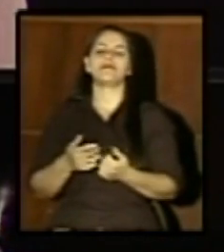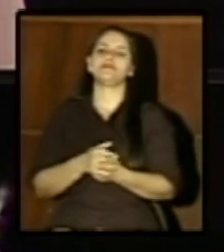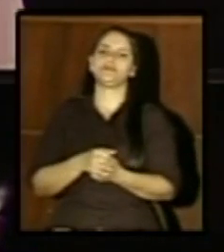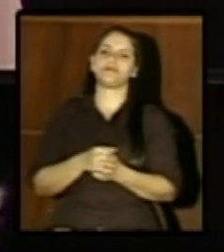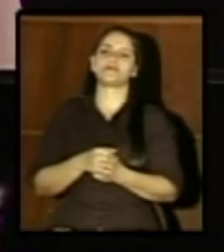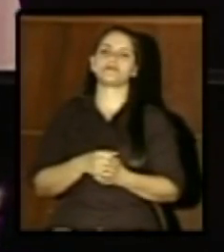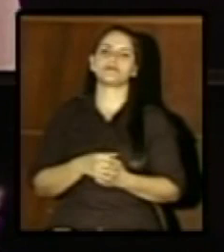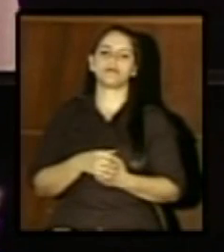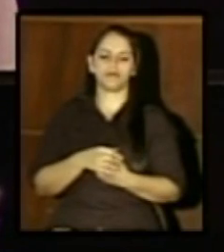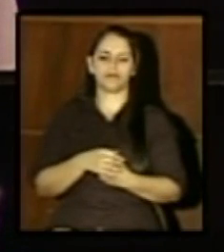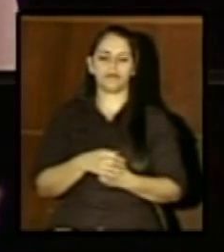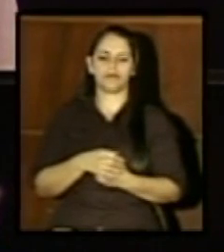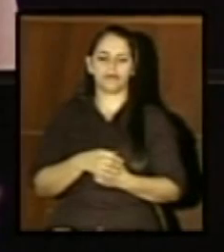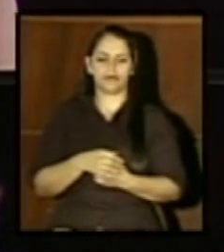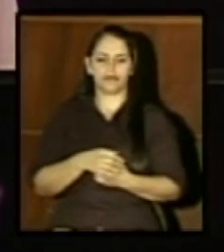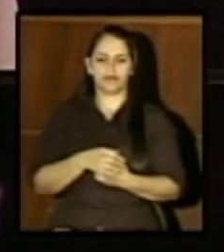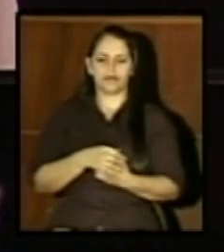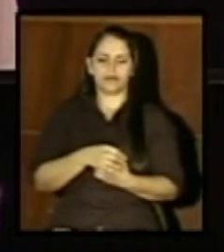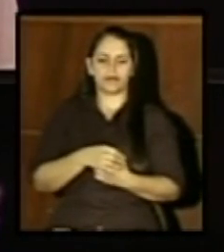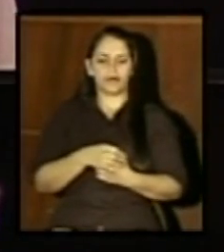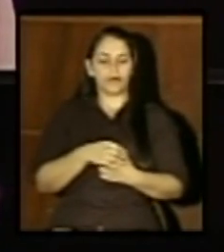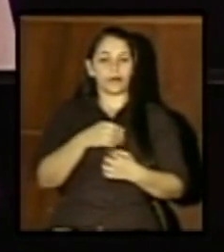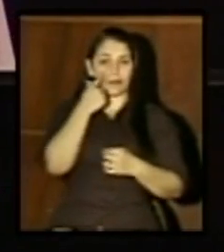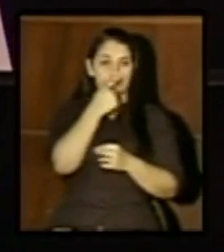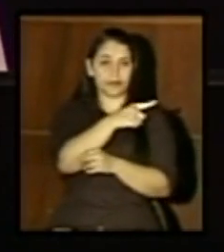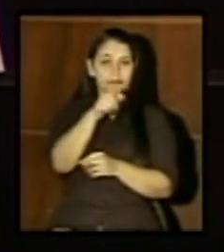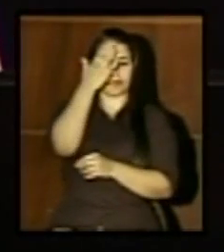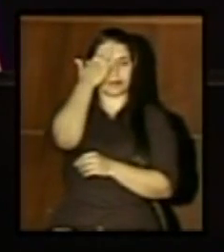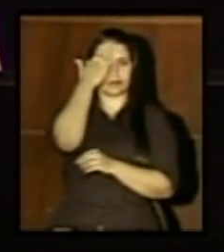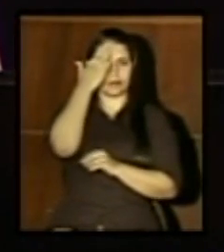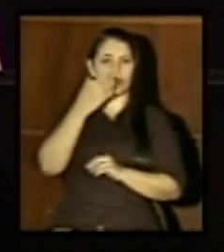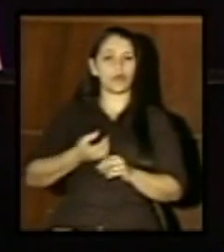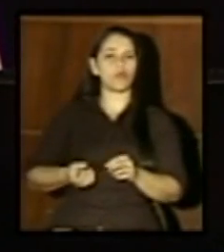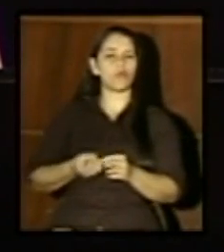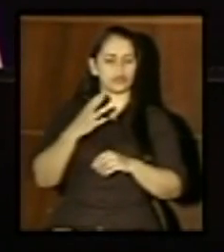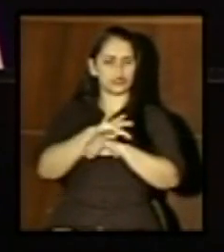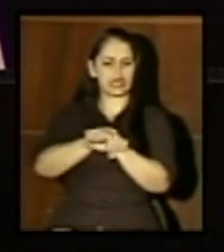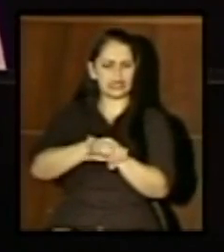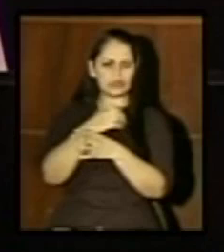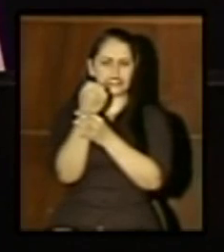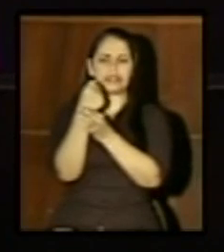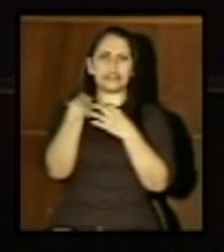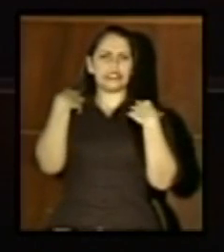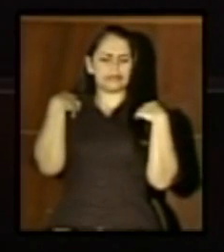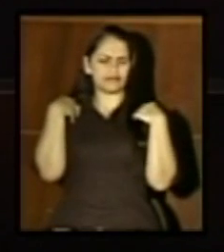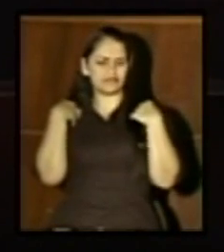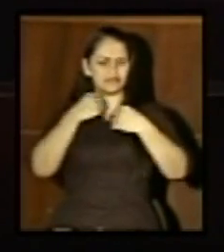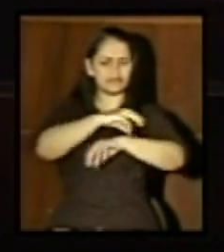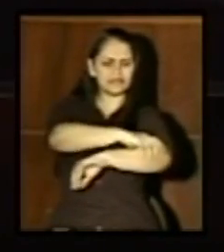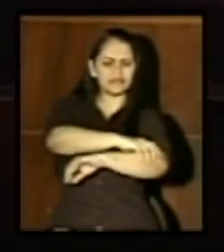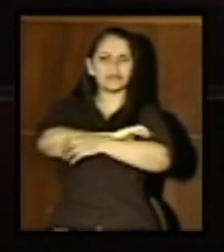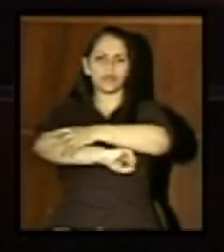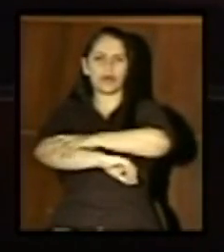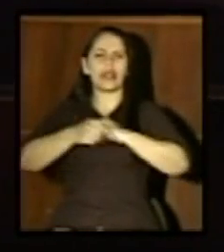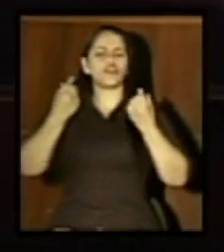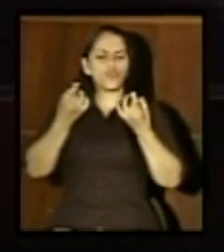No se imaginan cuántas causas y cuántas articulaciones nos pueden generar dolor en el cuerpo.